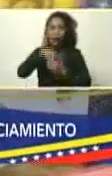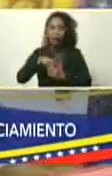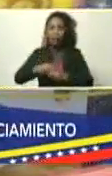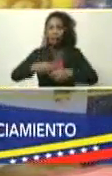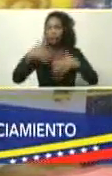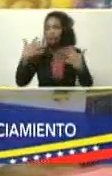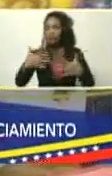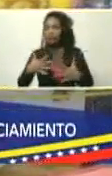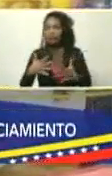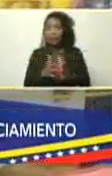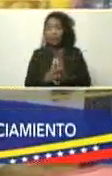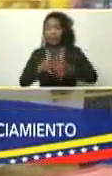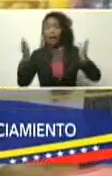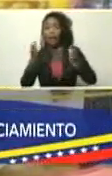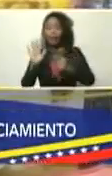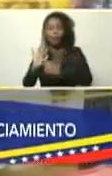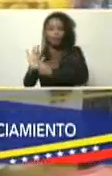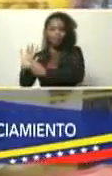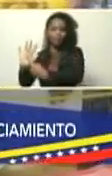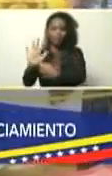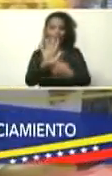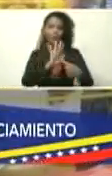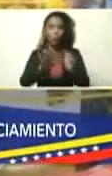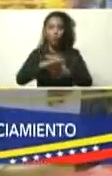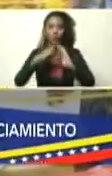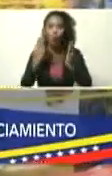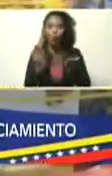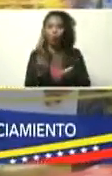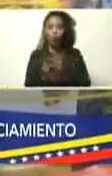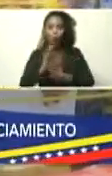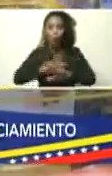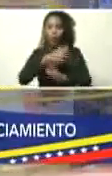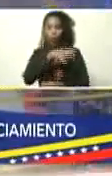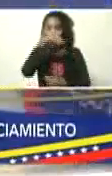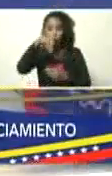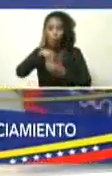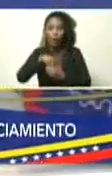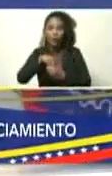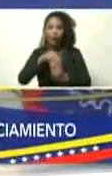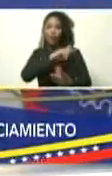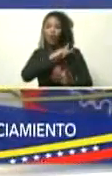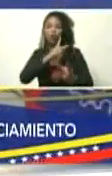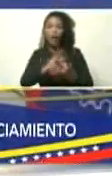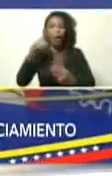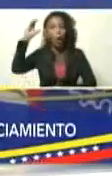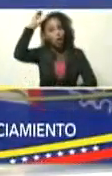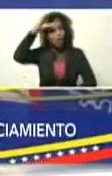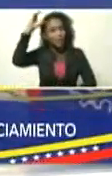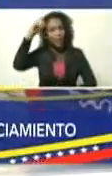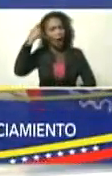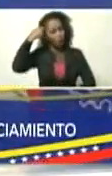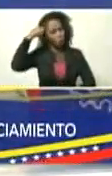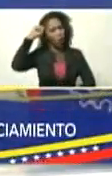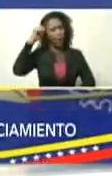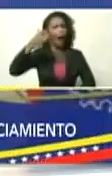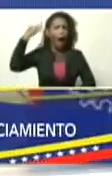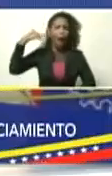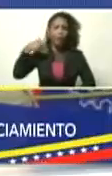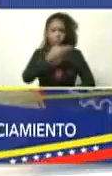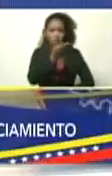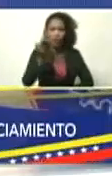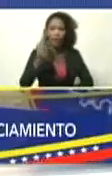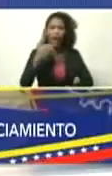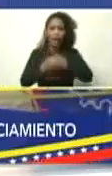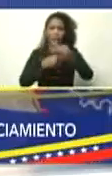tremenda, ejemplar en el mundo, ejemplar, porque fue una cuarentena voluntaria, consciente. Recuerden ustedes, todo lo que hemos hecho